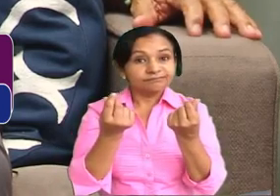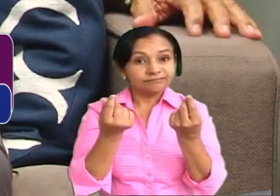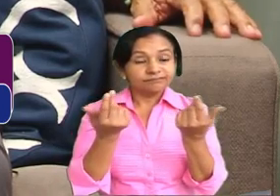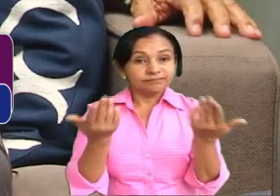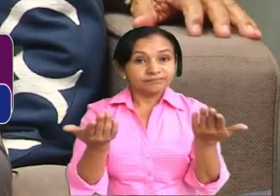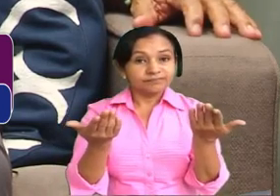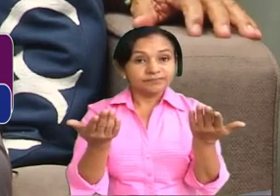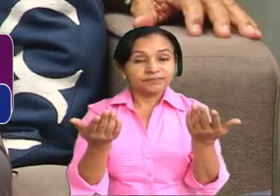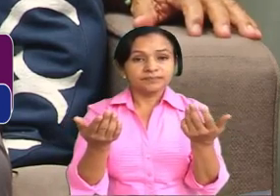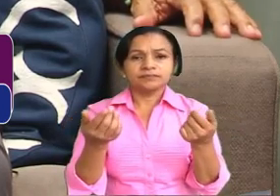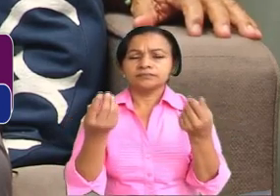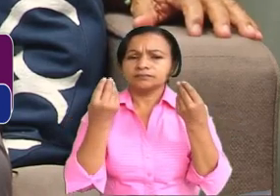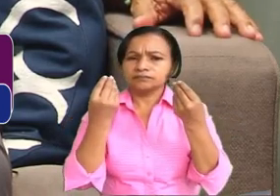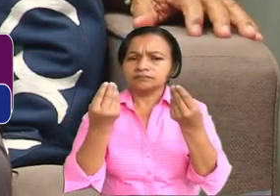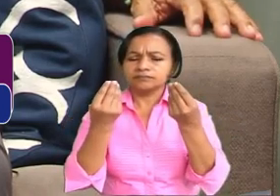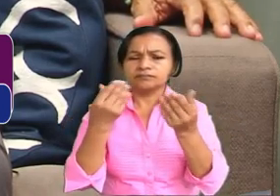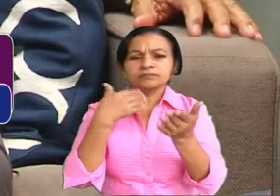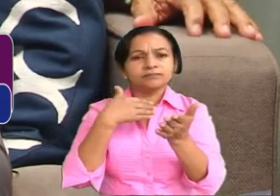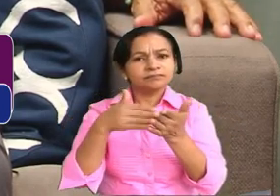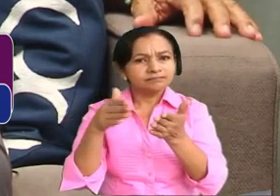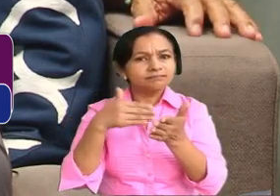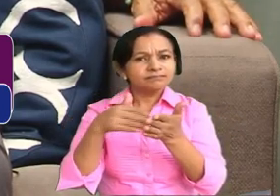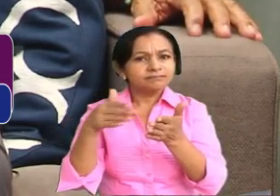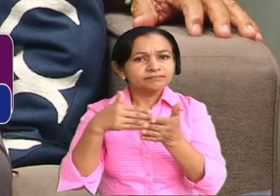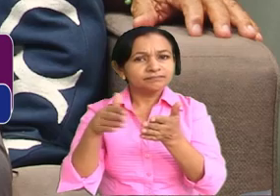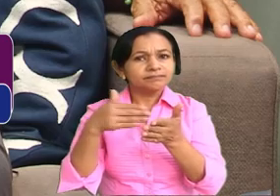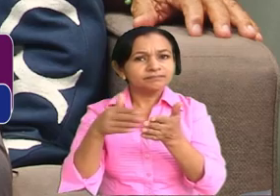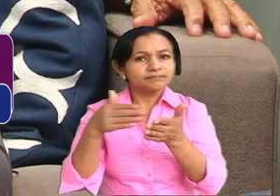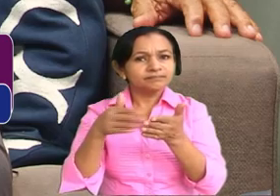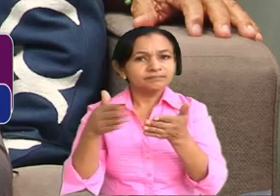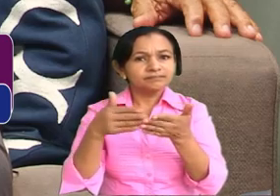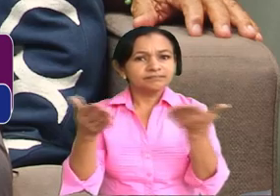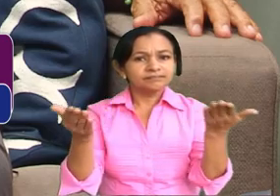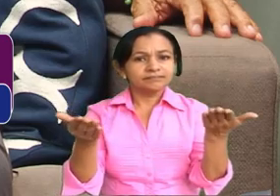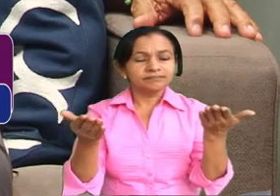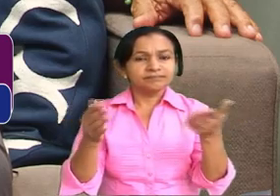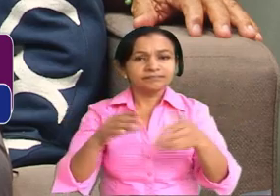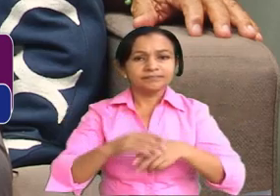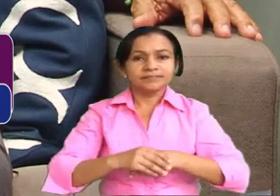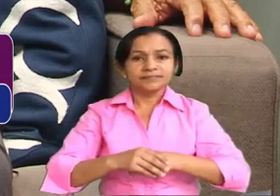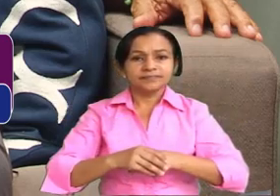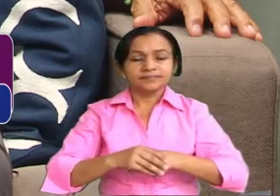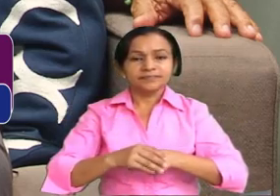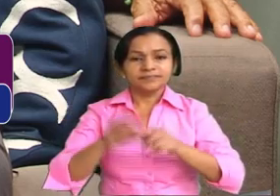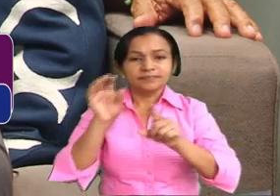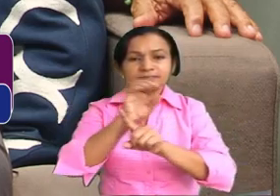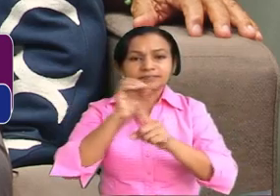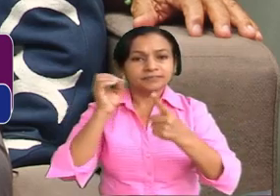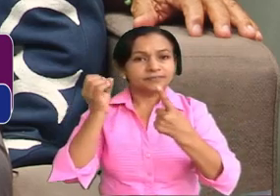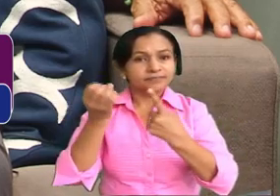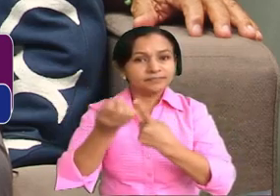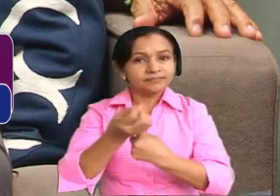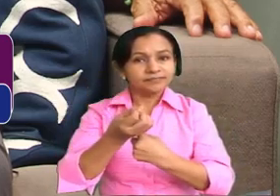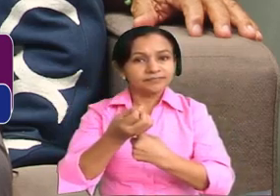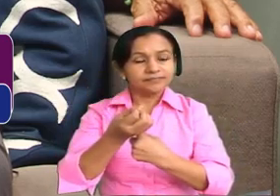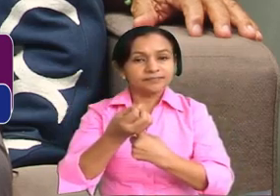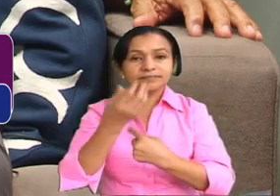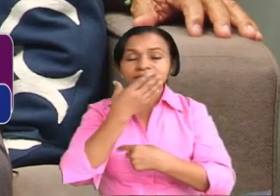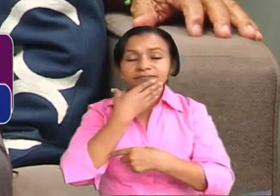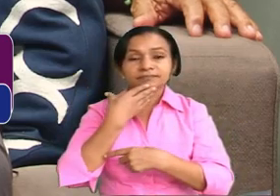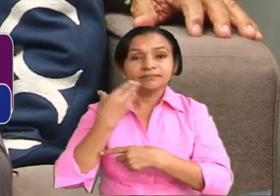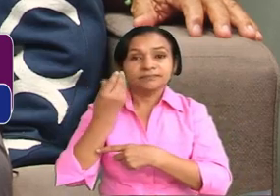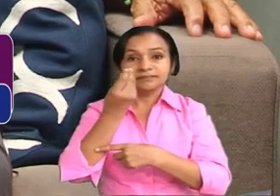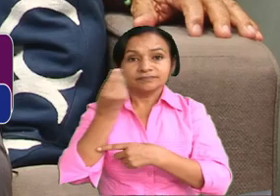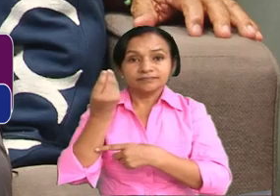Aunque hoy hay muchas facilidades, ¿verdad? A través de las organizaciones juveniles